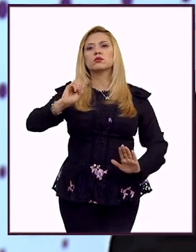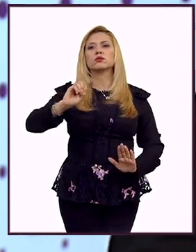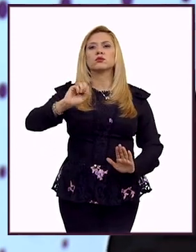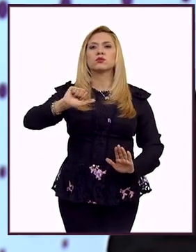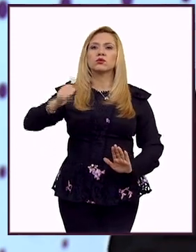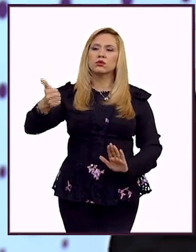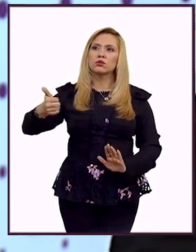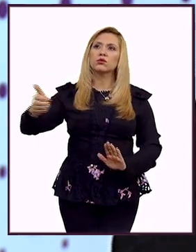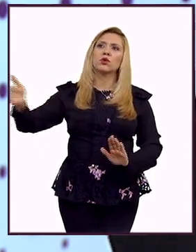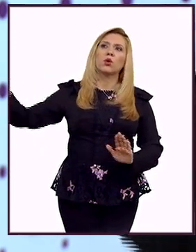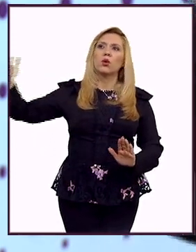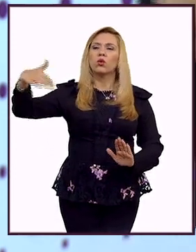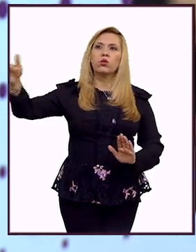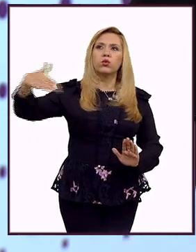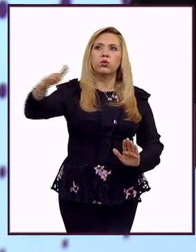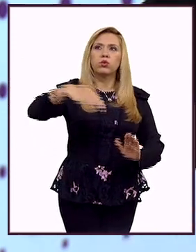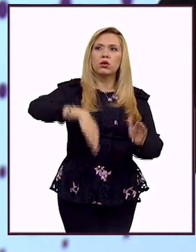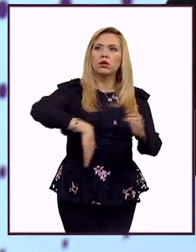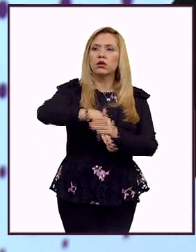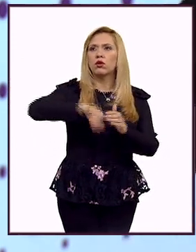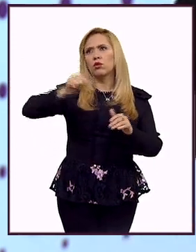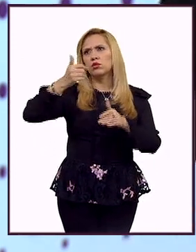llevar tu carretera o